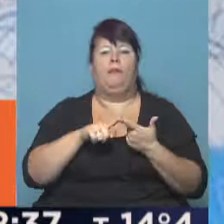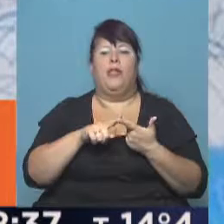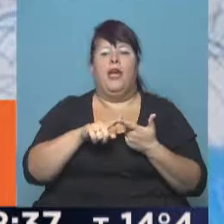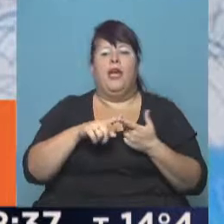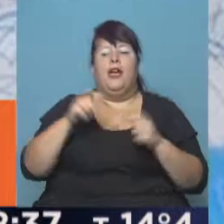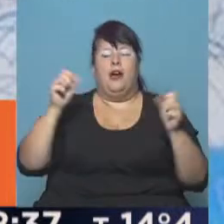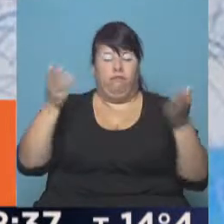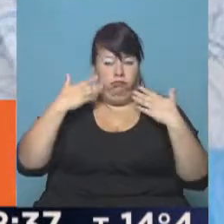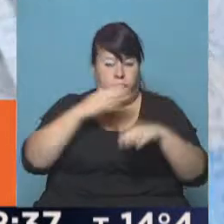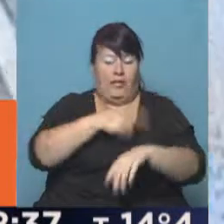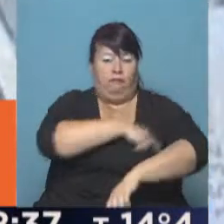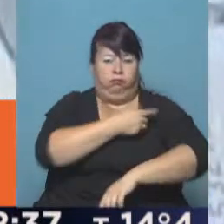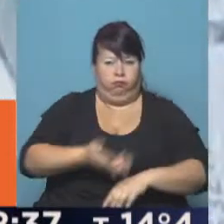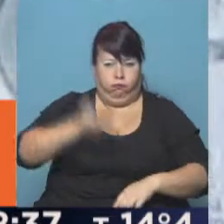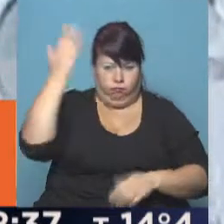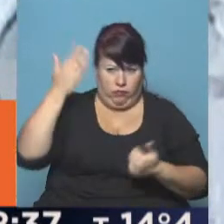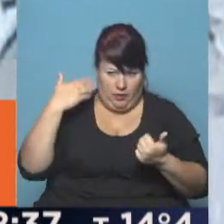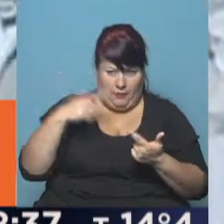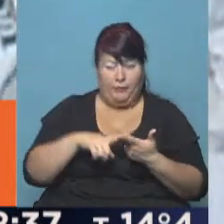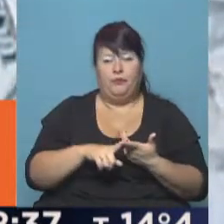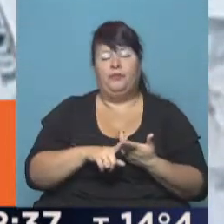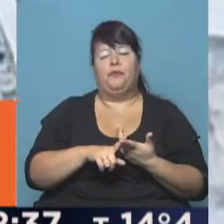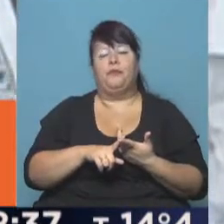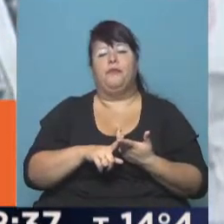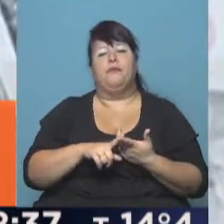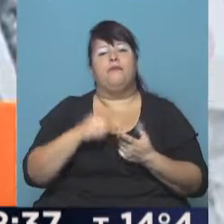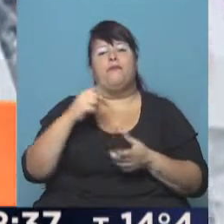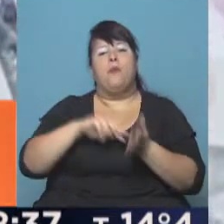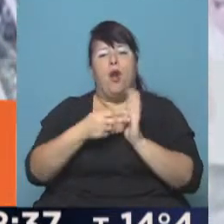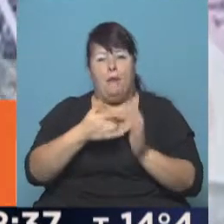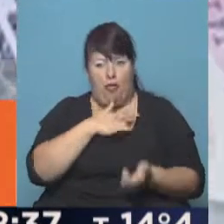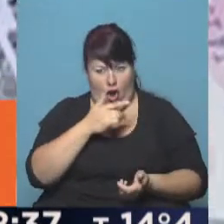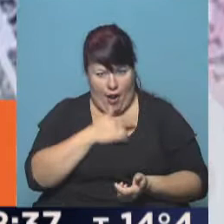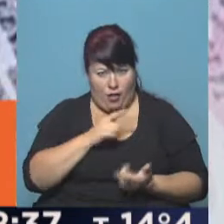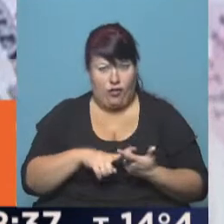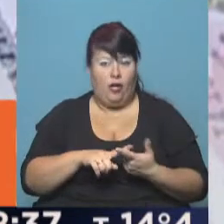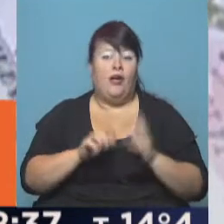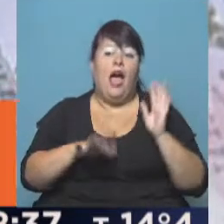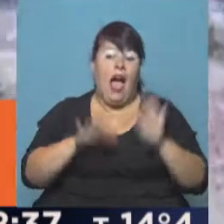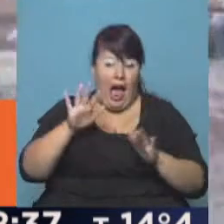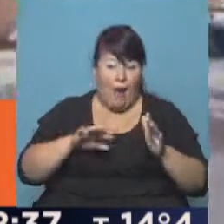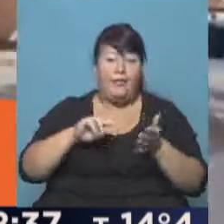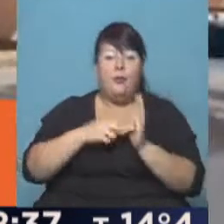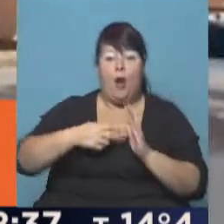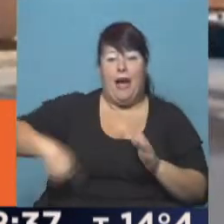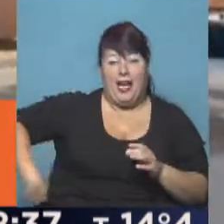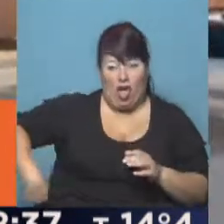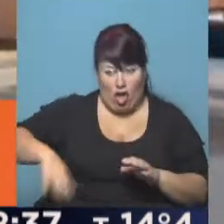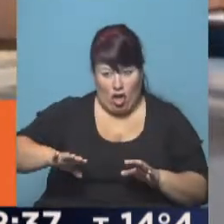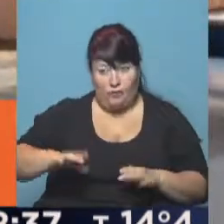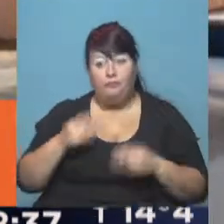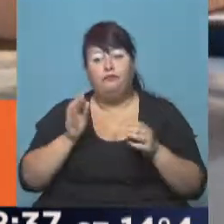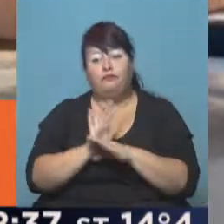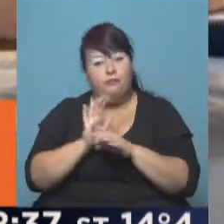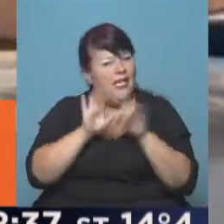hipertermia el aumento de la temperatura la falla cardíaca y va a veces la falla renal que